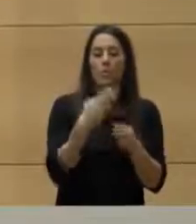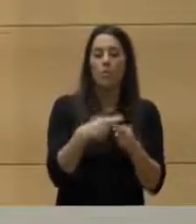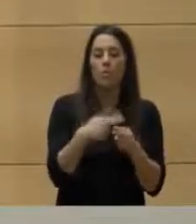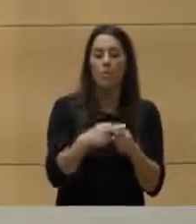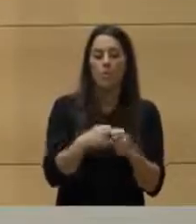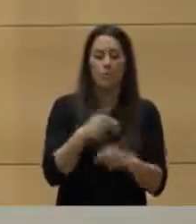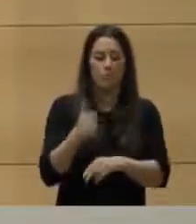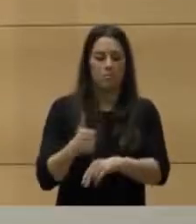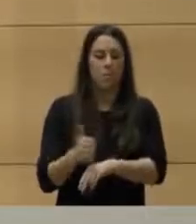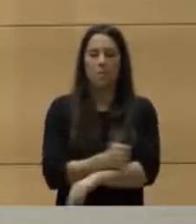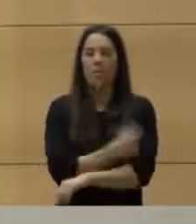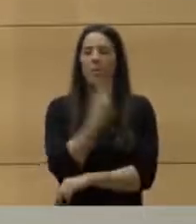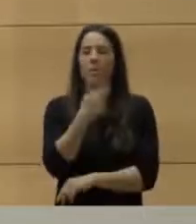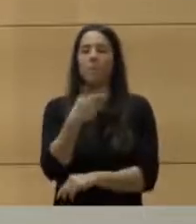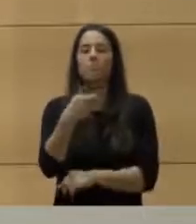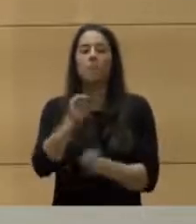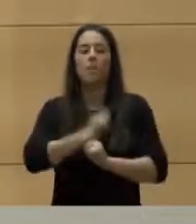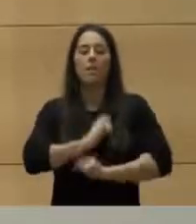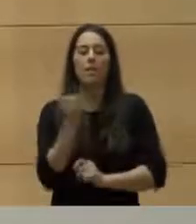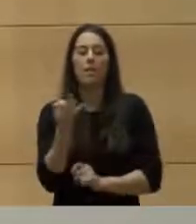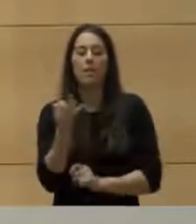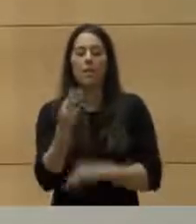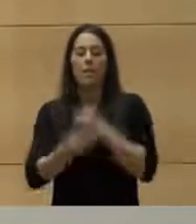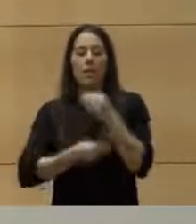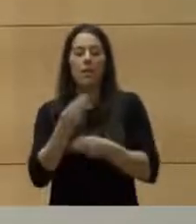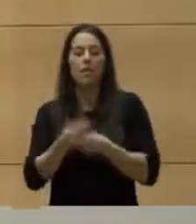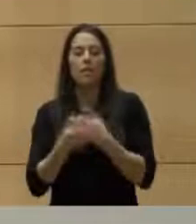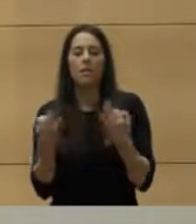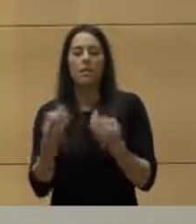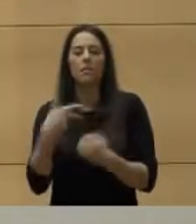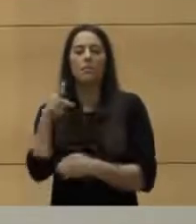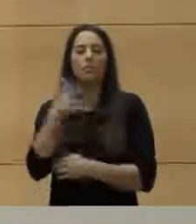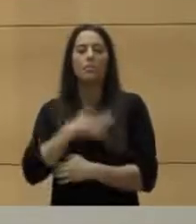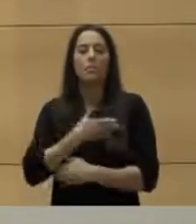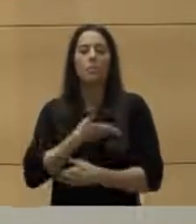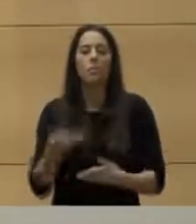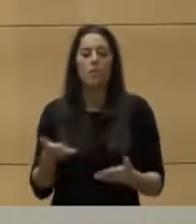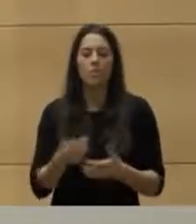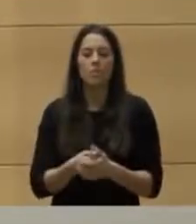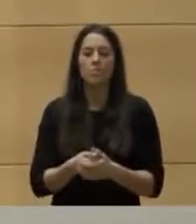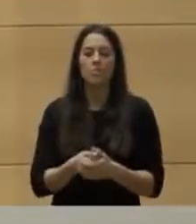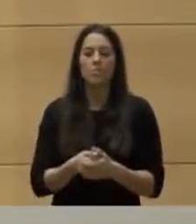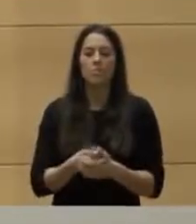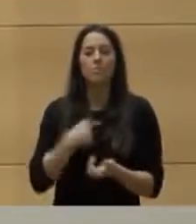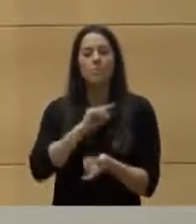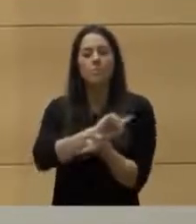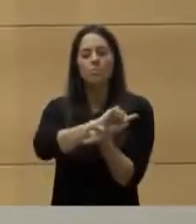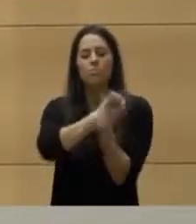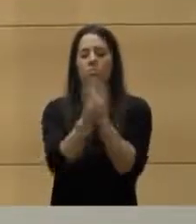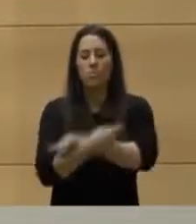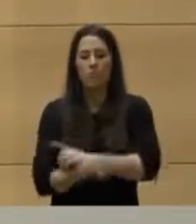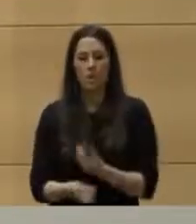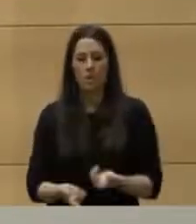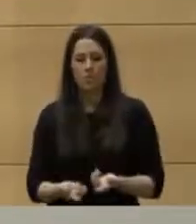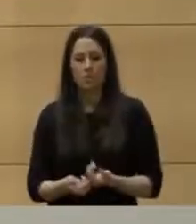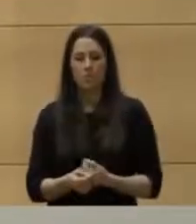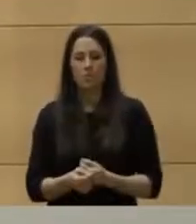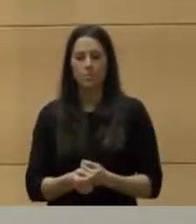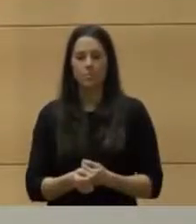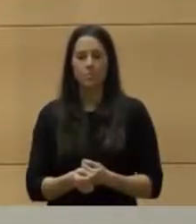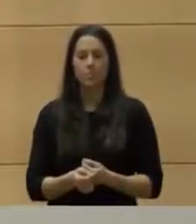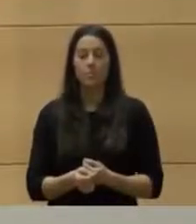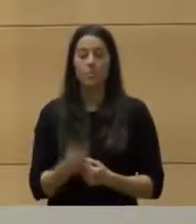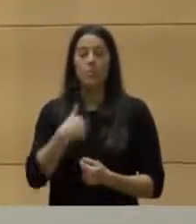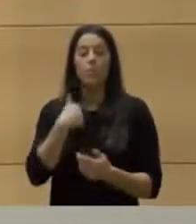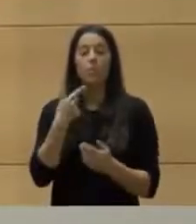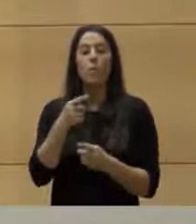dar? ¿Qué vais a hacer? ¿Cuáles son mis derechos? Yo cambio, hago un giro copernicano en este sentido.